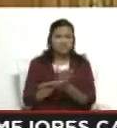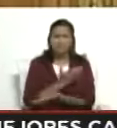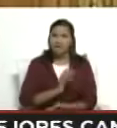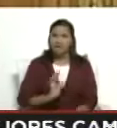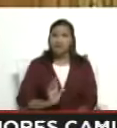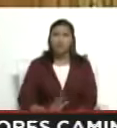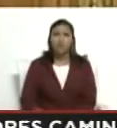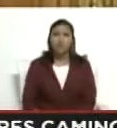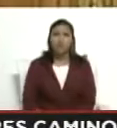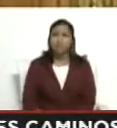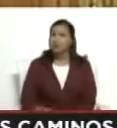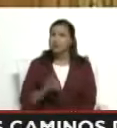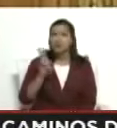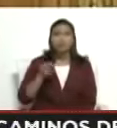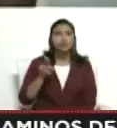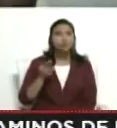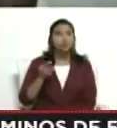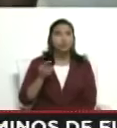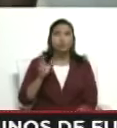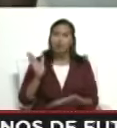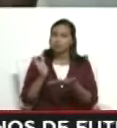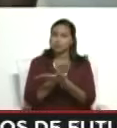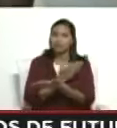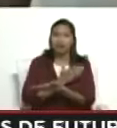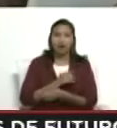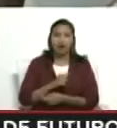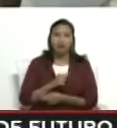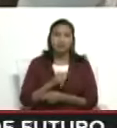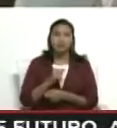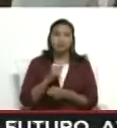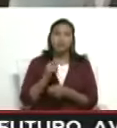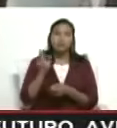Y nunca le sacaron, permitieron que ella sacara esa entrevista.